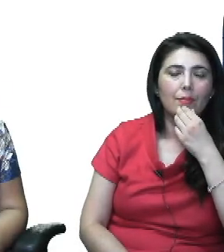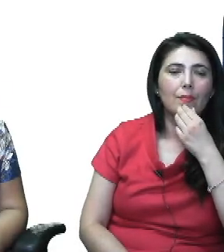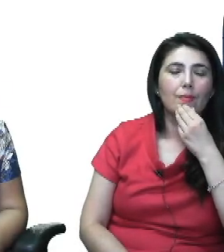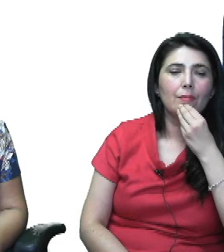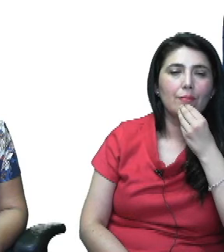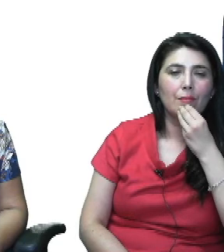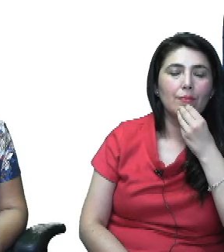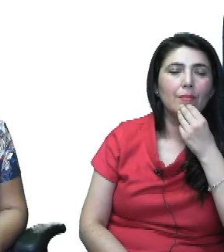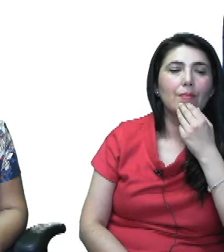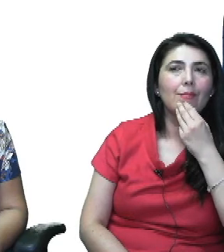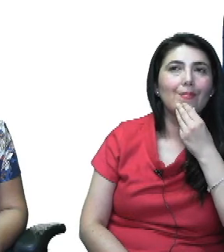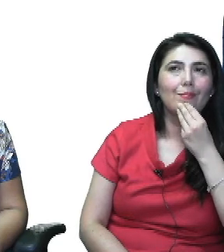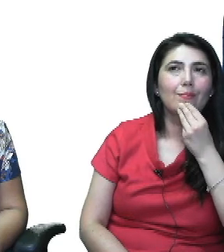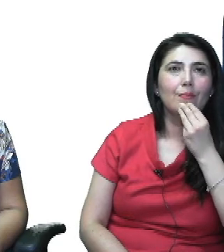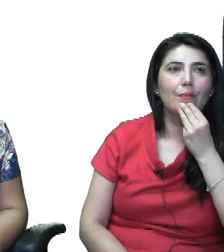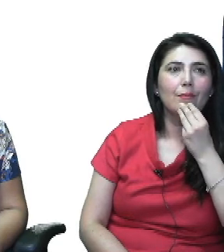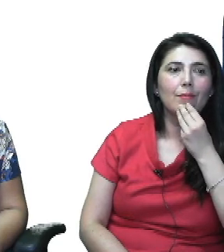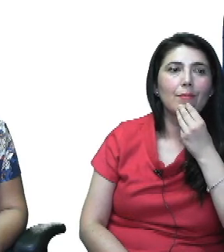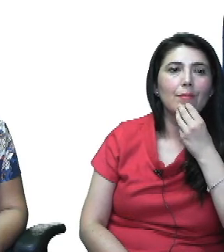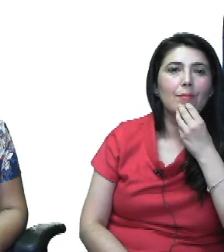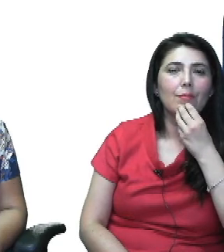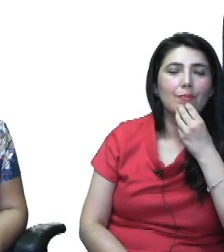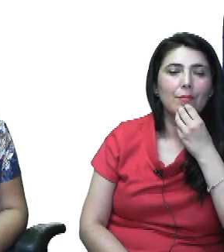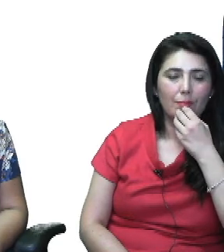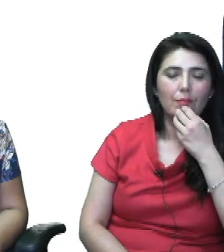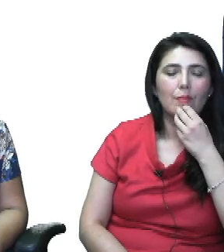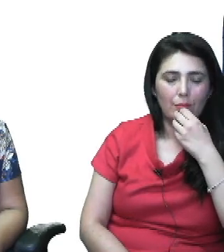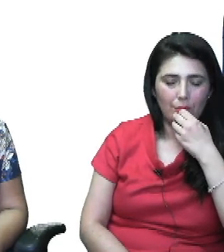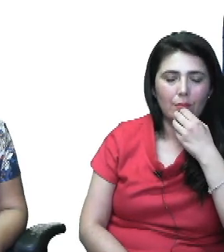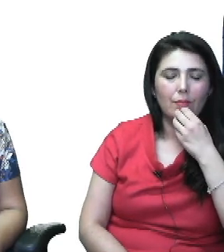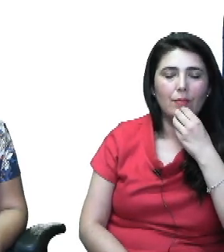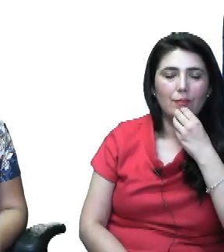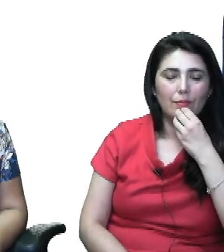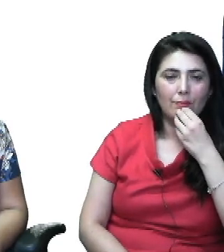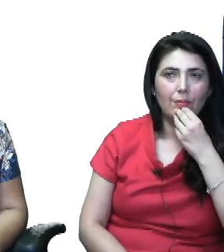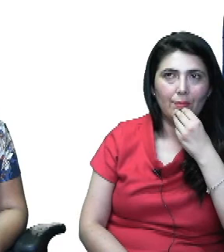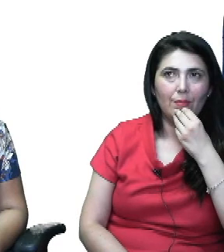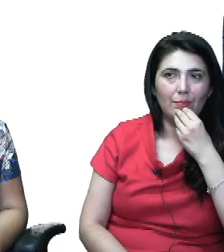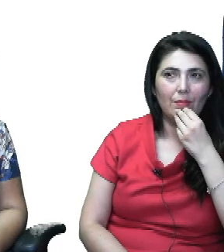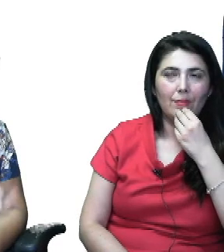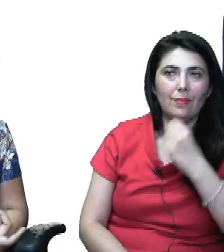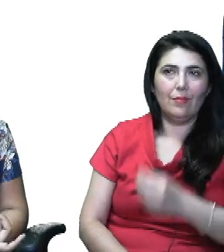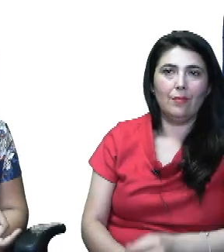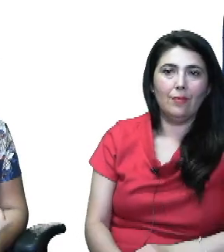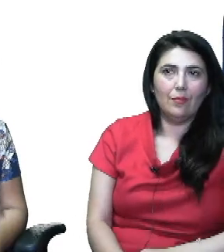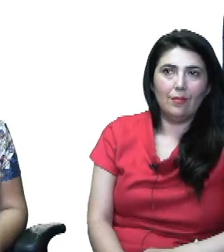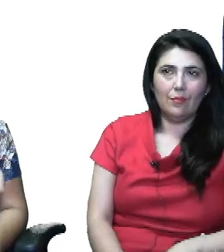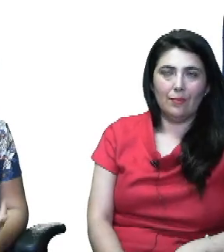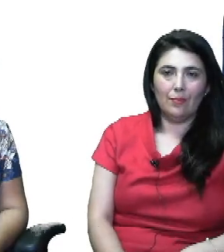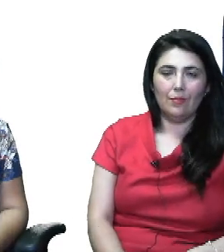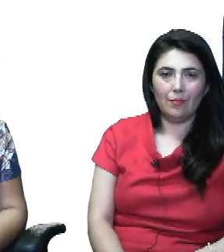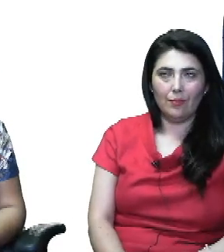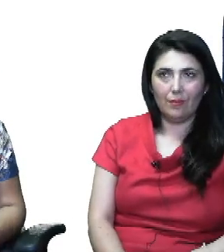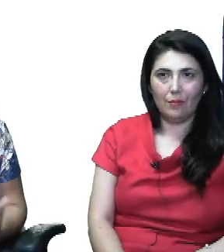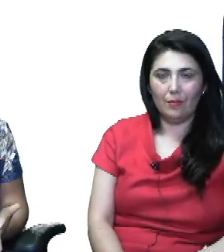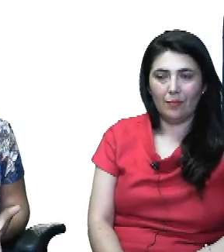Es sumamente importante por un marco también de respeto a sus derechos, pero también va a estar muy ligado a la recuperación, ¿cierto? En cuanto